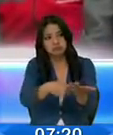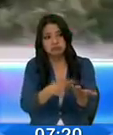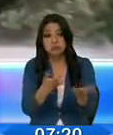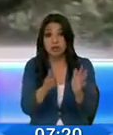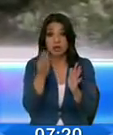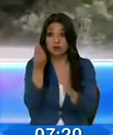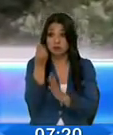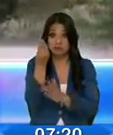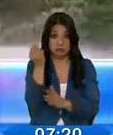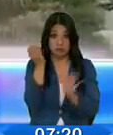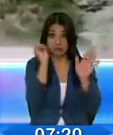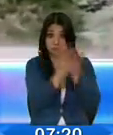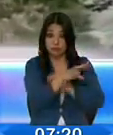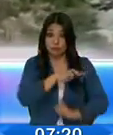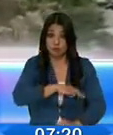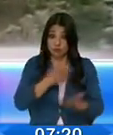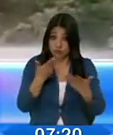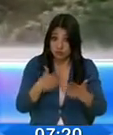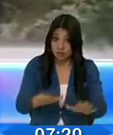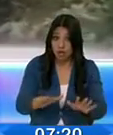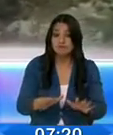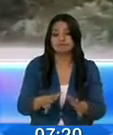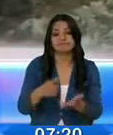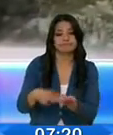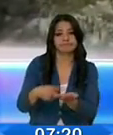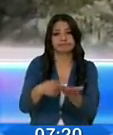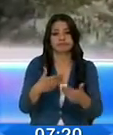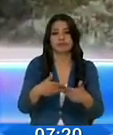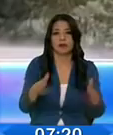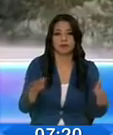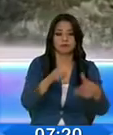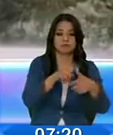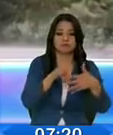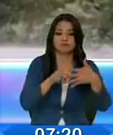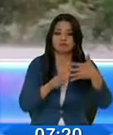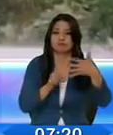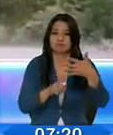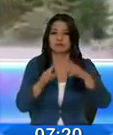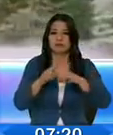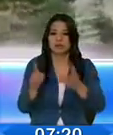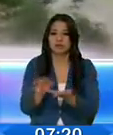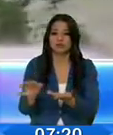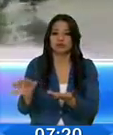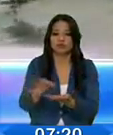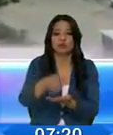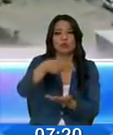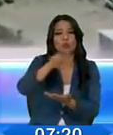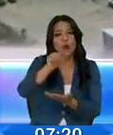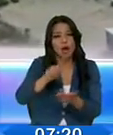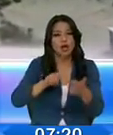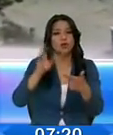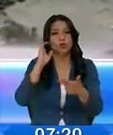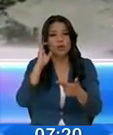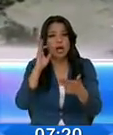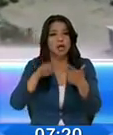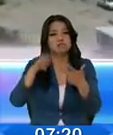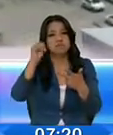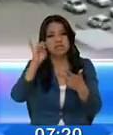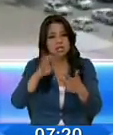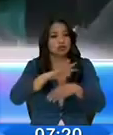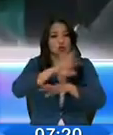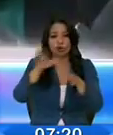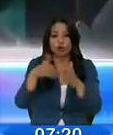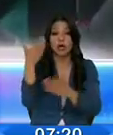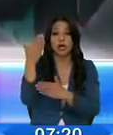municipios, se inició con el levantamiento de la paralización. Mira, Bolívar, Espejo, Montúfar, Huaca y Tulcán, junto a sus alcaldes, despejaron las